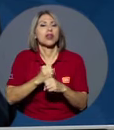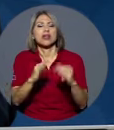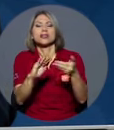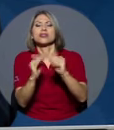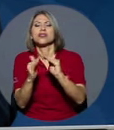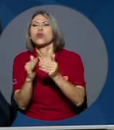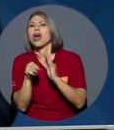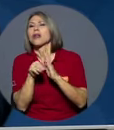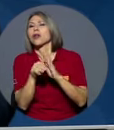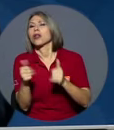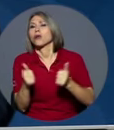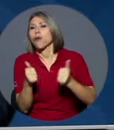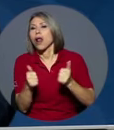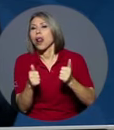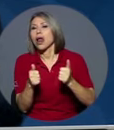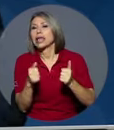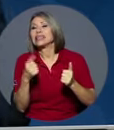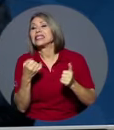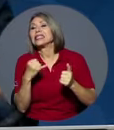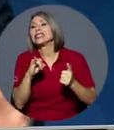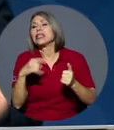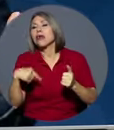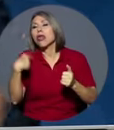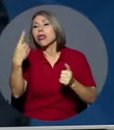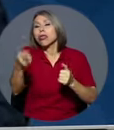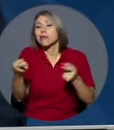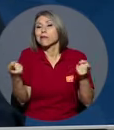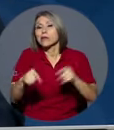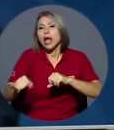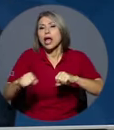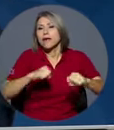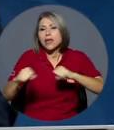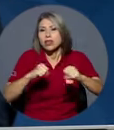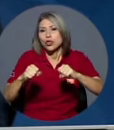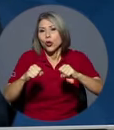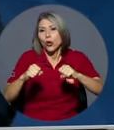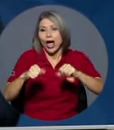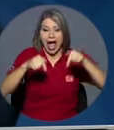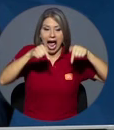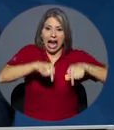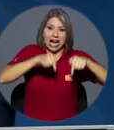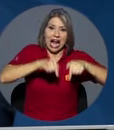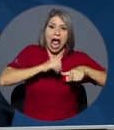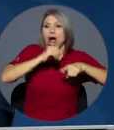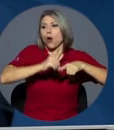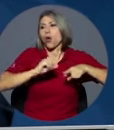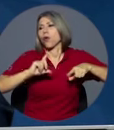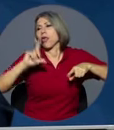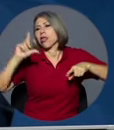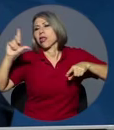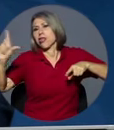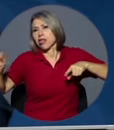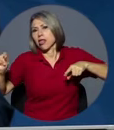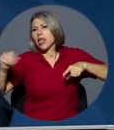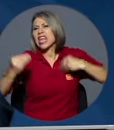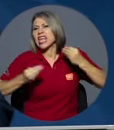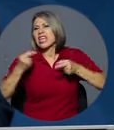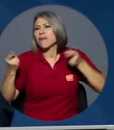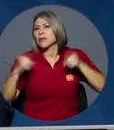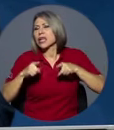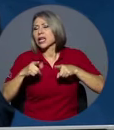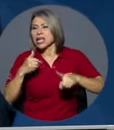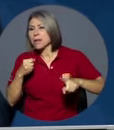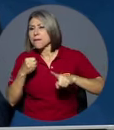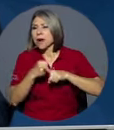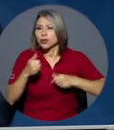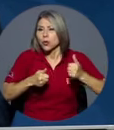vamos a tener, si nos ocurre un sismo, ¿verdad? Un evento, ya sea acá o fuera de la gran área metropolitana, el impacto que va a